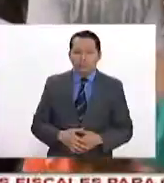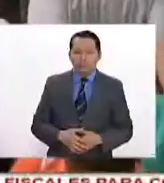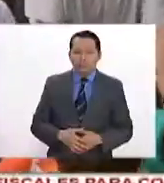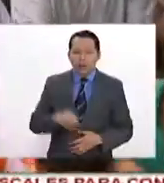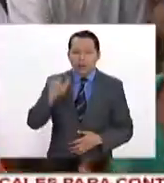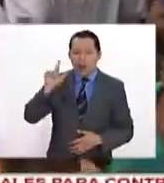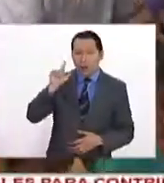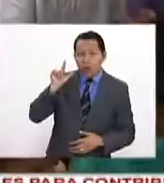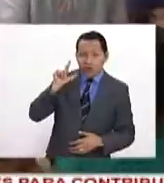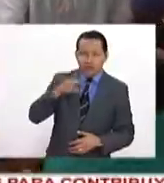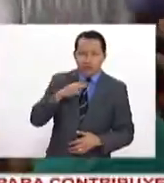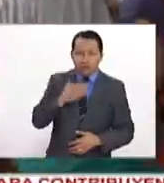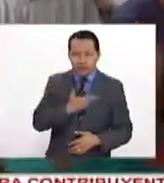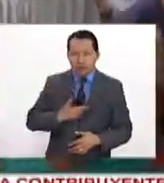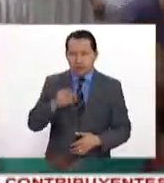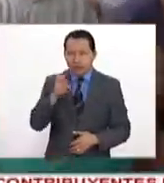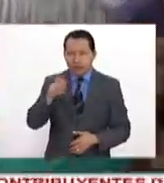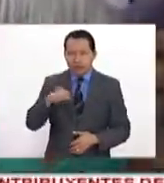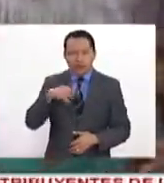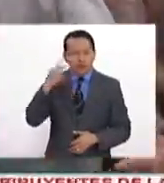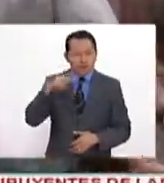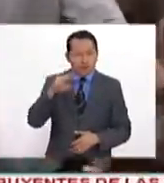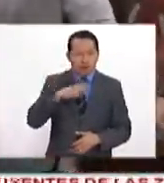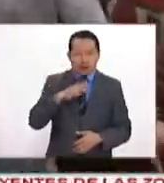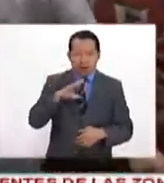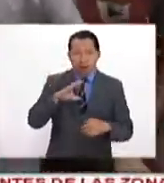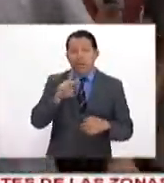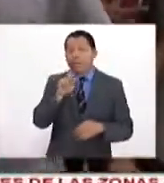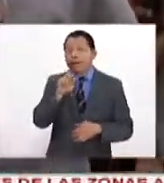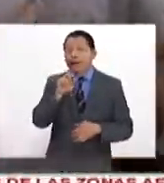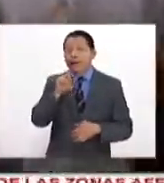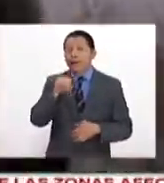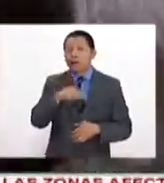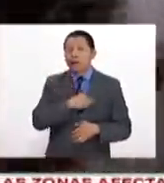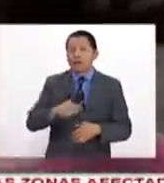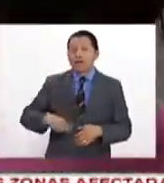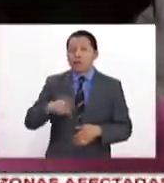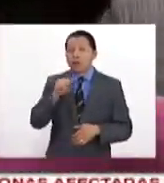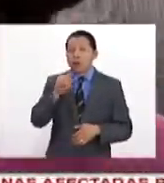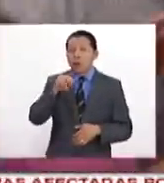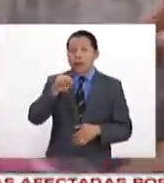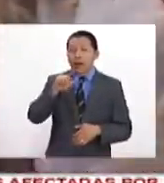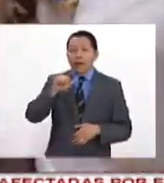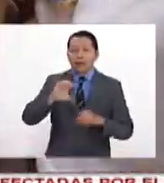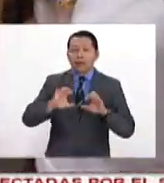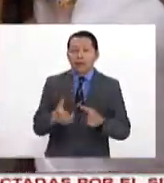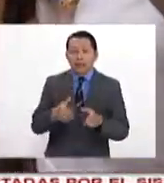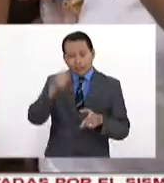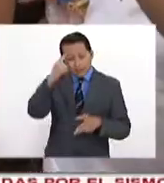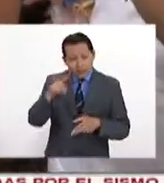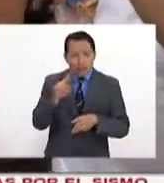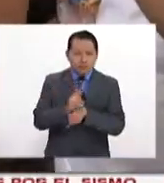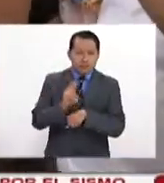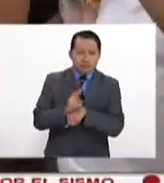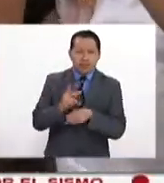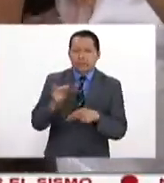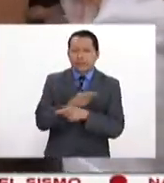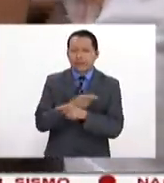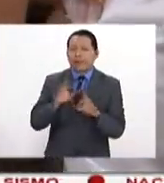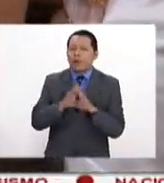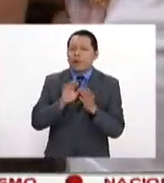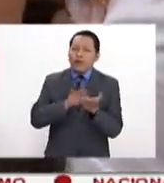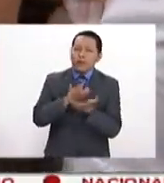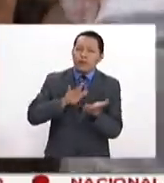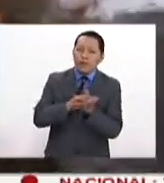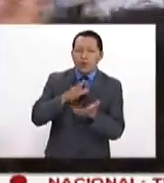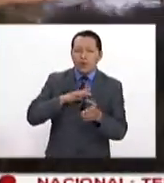Este lunes el presidente Enrique Peña Nieto viajó a la comunidad de Paredón, municipio de Tonalá, Chiapas, para supervisar las acciones de apoyo luego